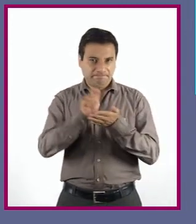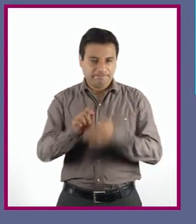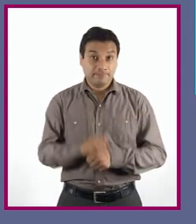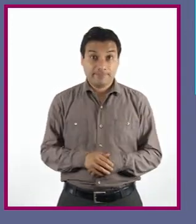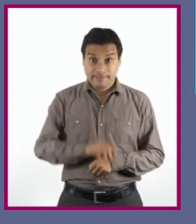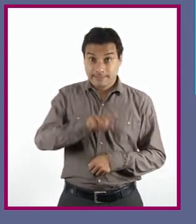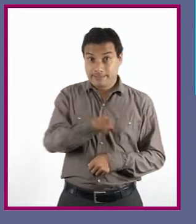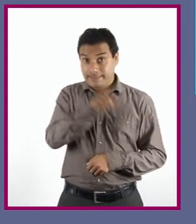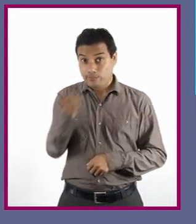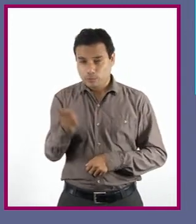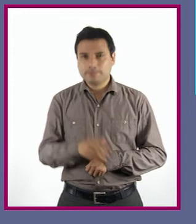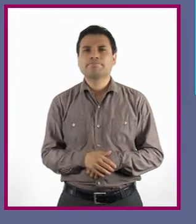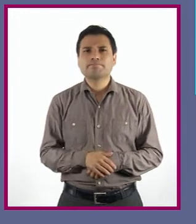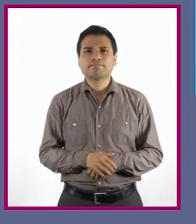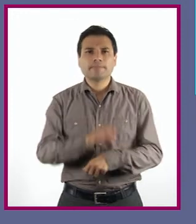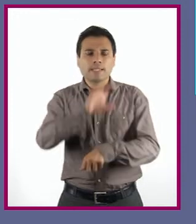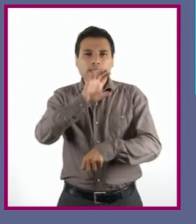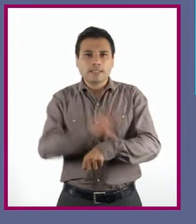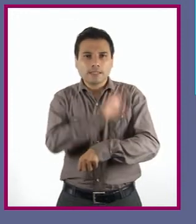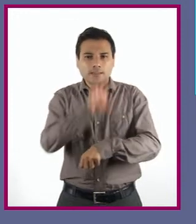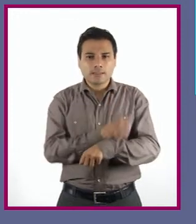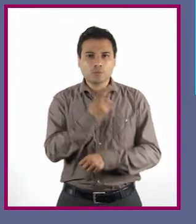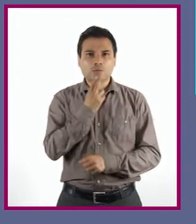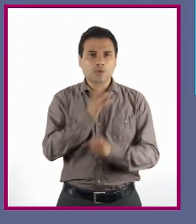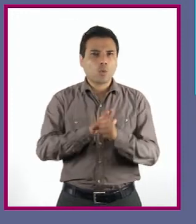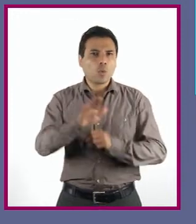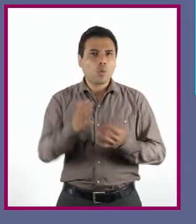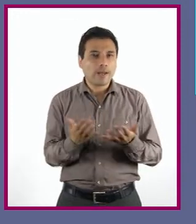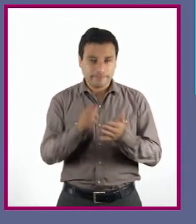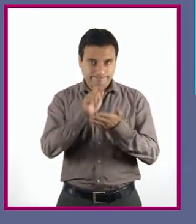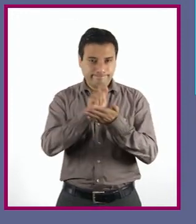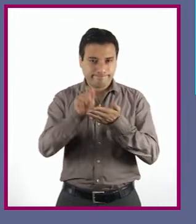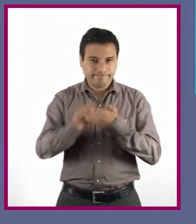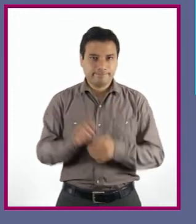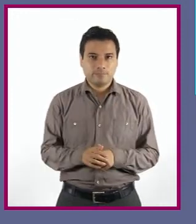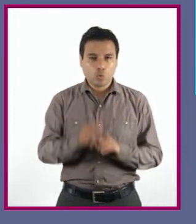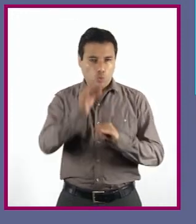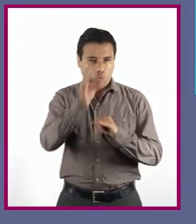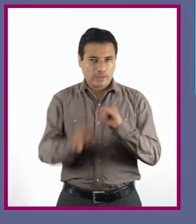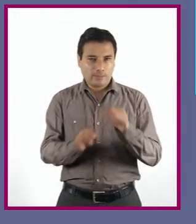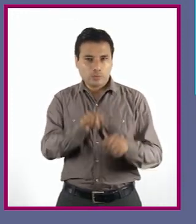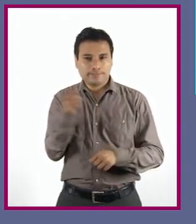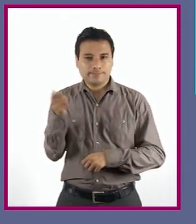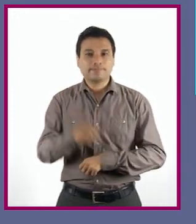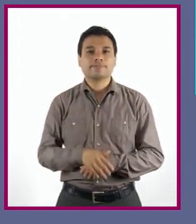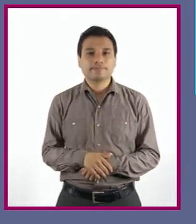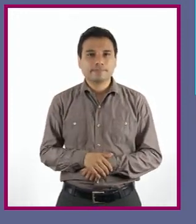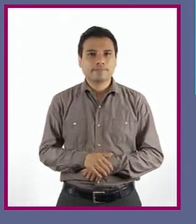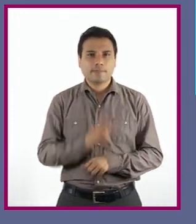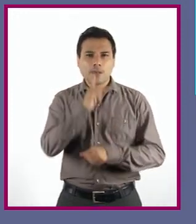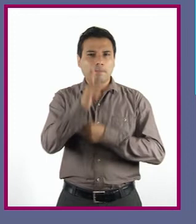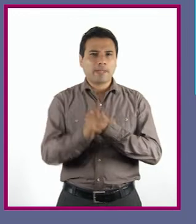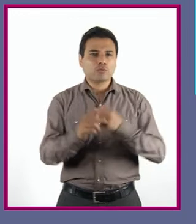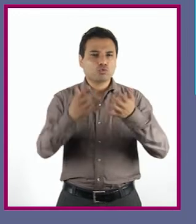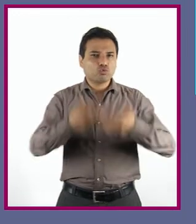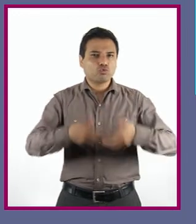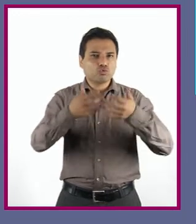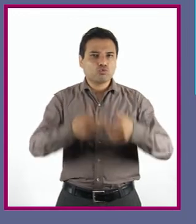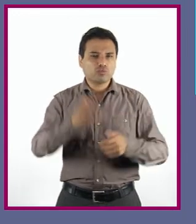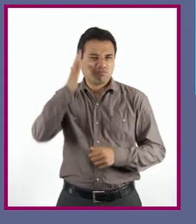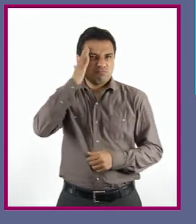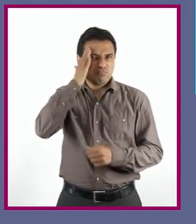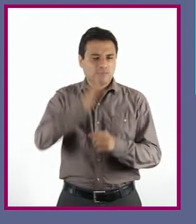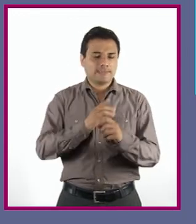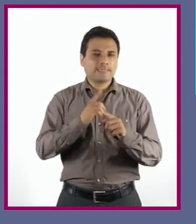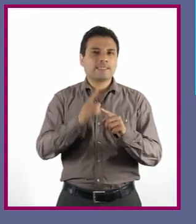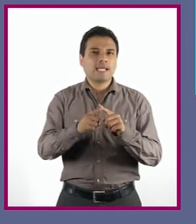Después, señalen qué fuente de energía lo hizo posible. Y por último, el principal país productor.